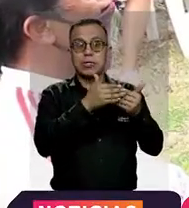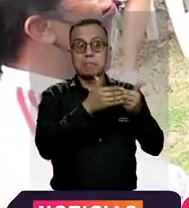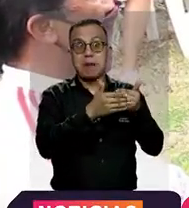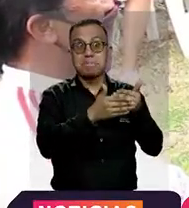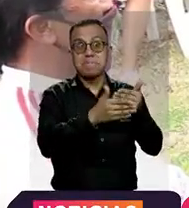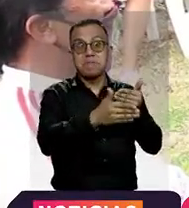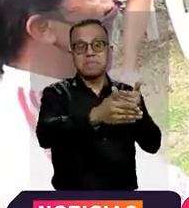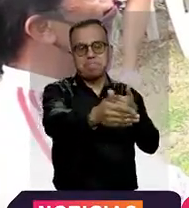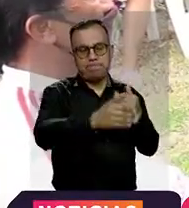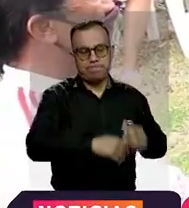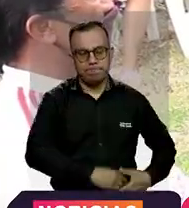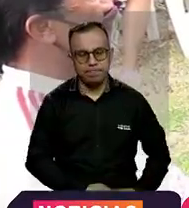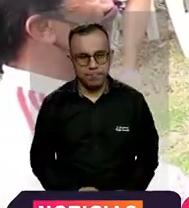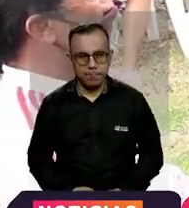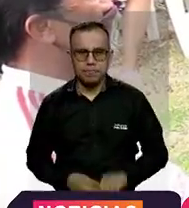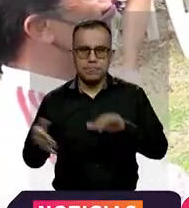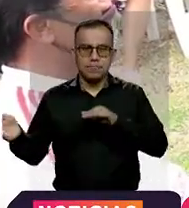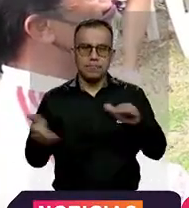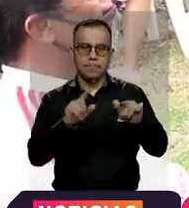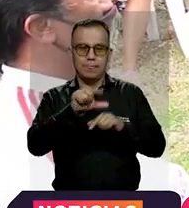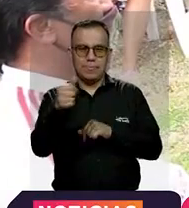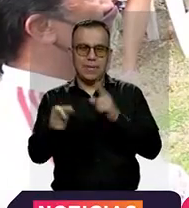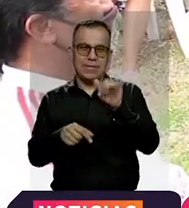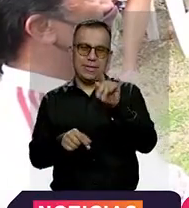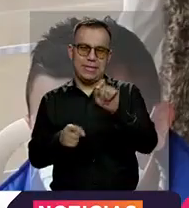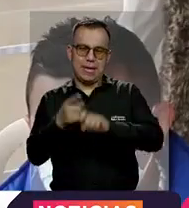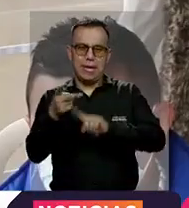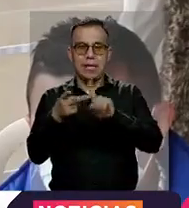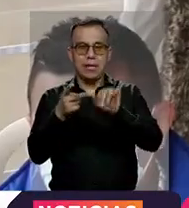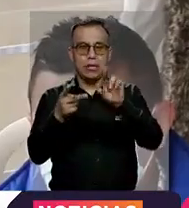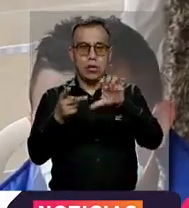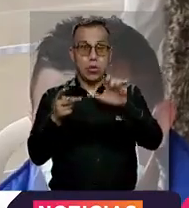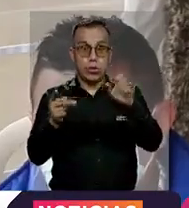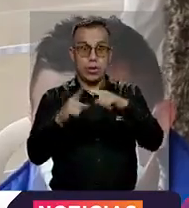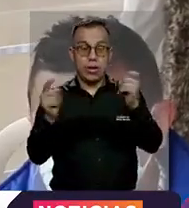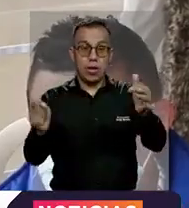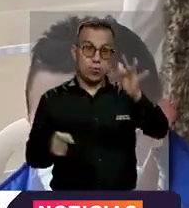construcciones de los centros de salud dental villa javier y la de la torre de urgencias del hospital de quiénes